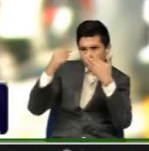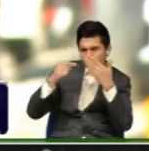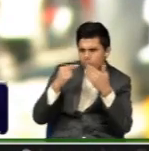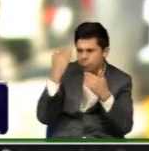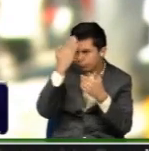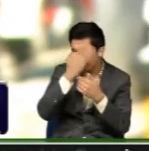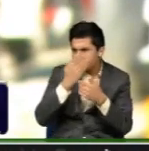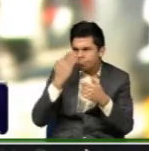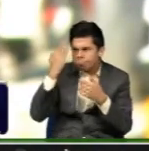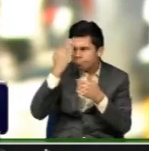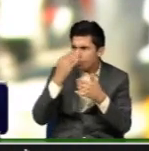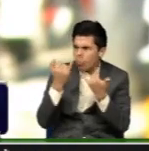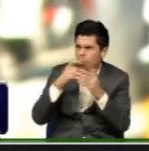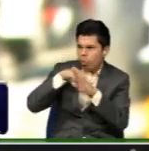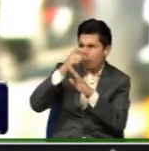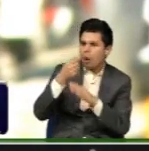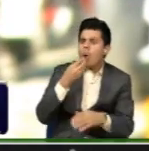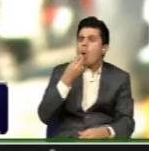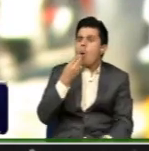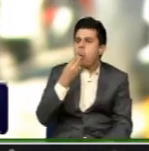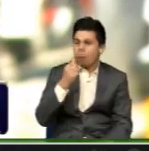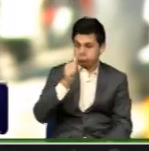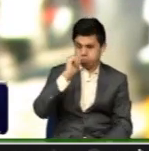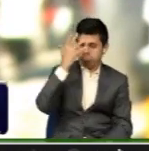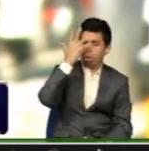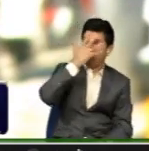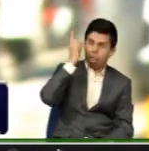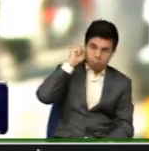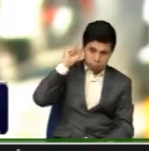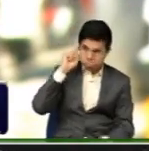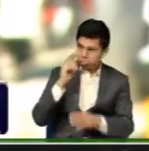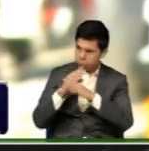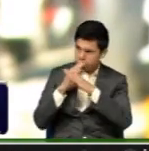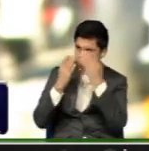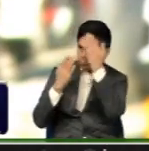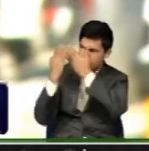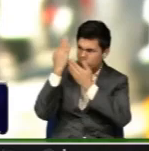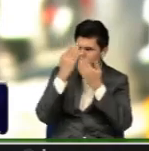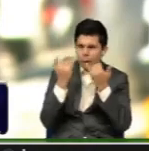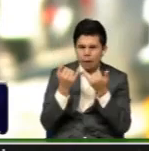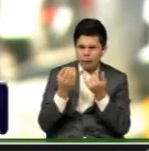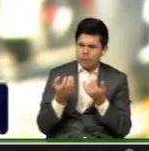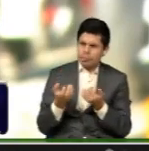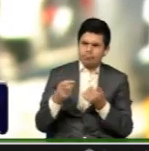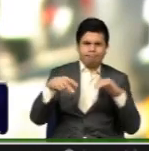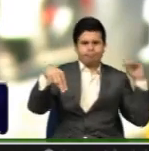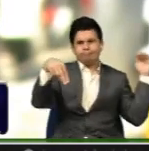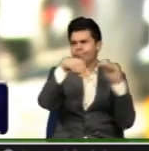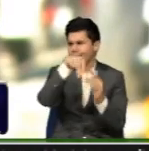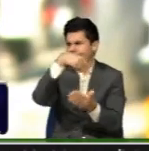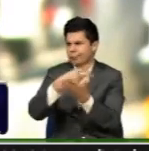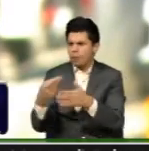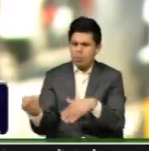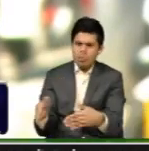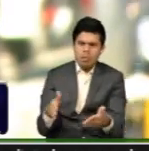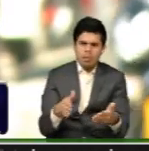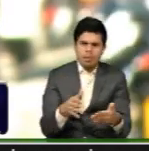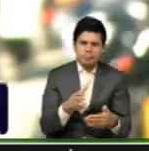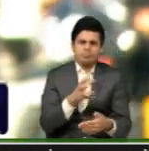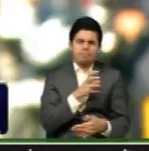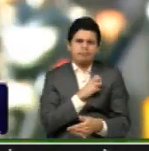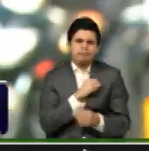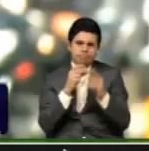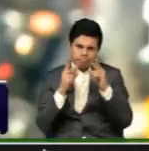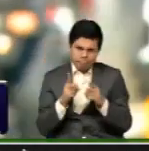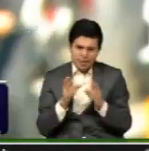en cuestiones de alcoholemia. Pero lamentable lo que sucedió para ambas familias, para tanto el conductor como